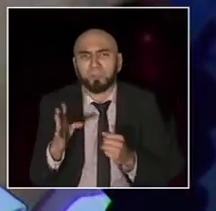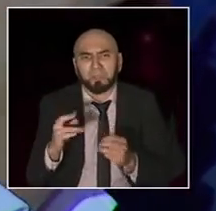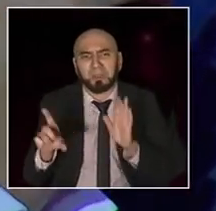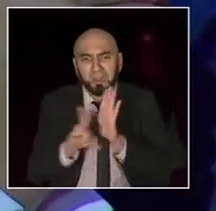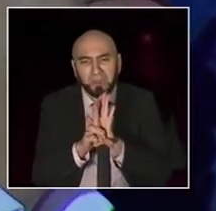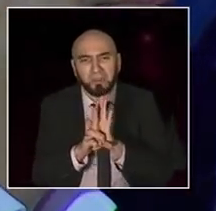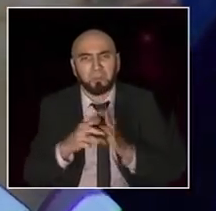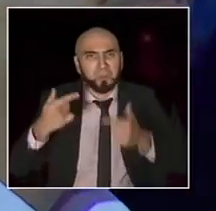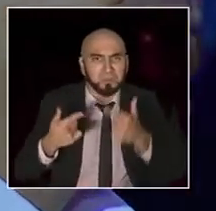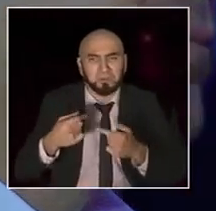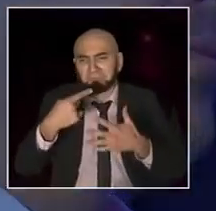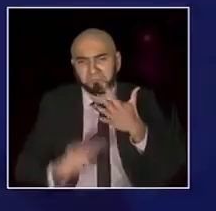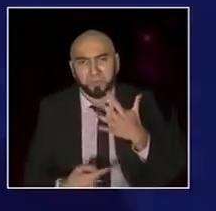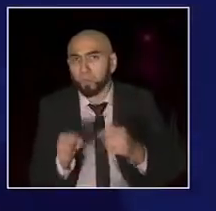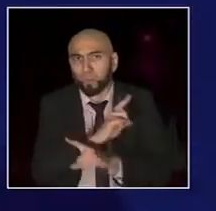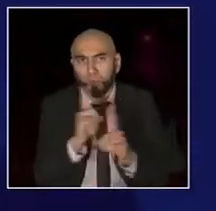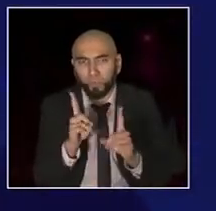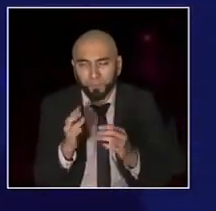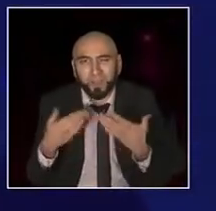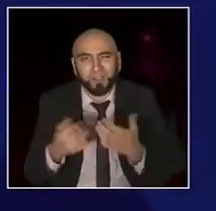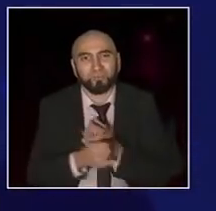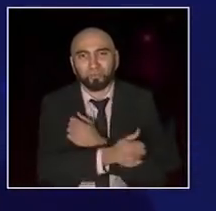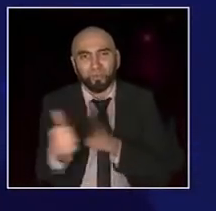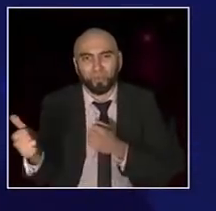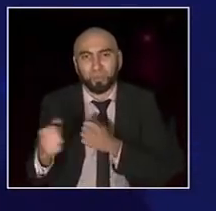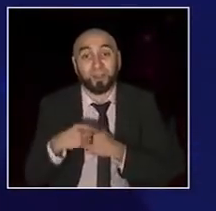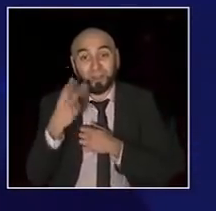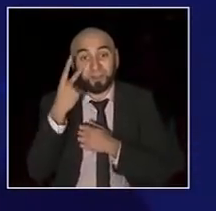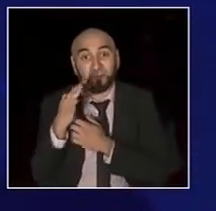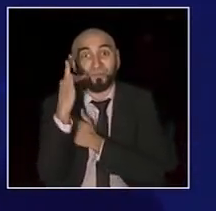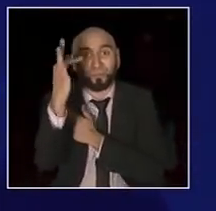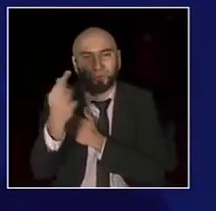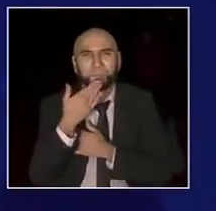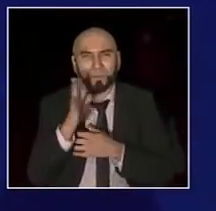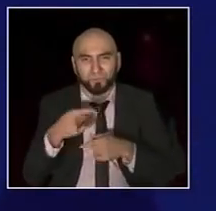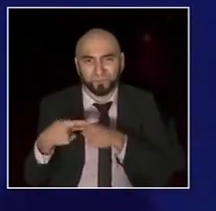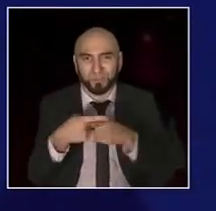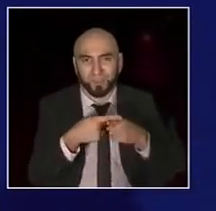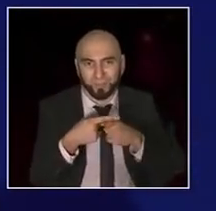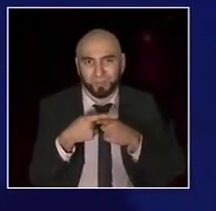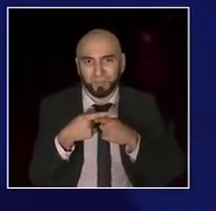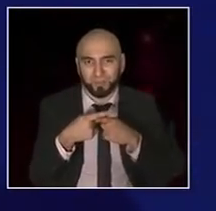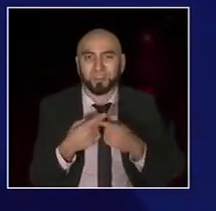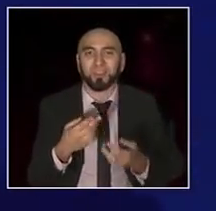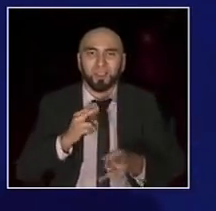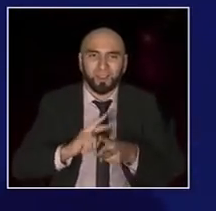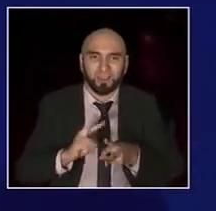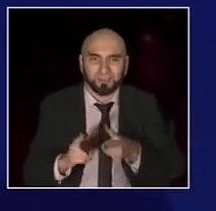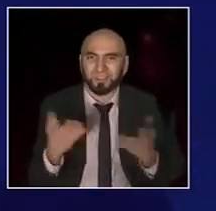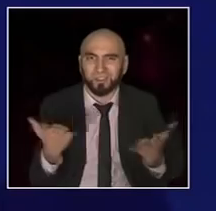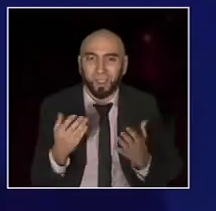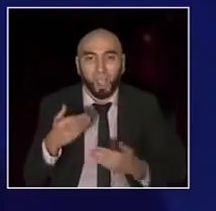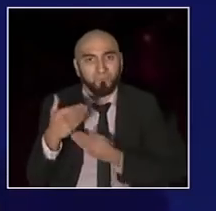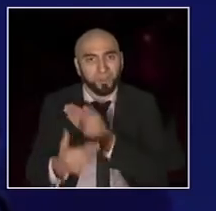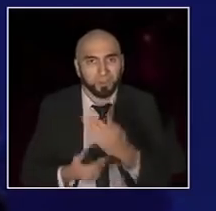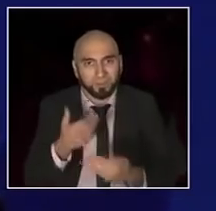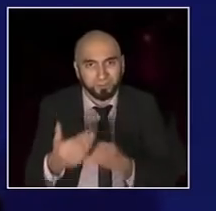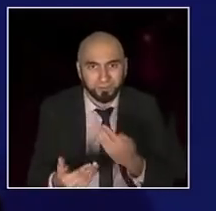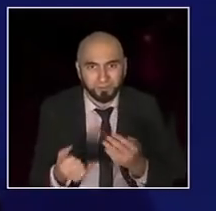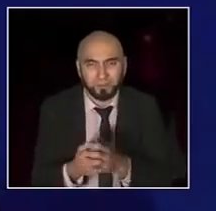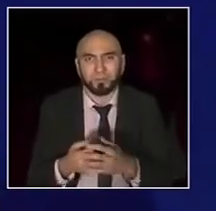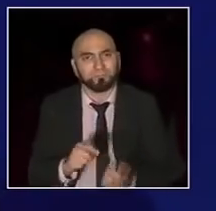casa de todos, para proyectar una mejor sociedad y para hacer que los avances de la humanidad lleguen a todos y no